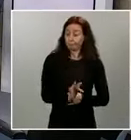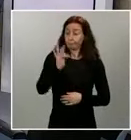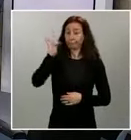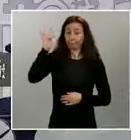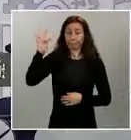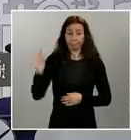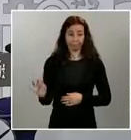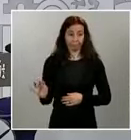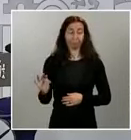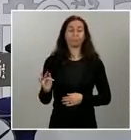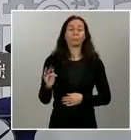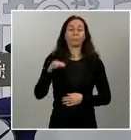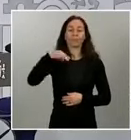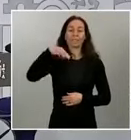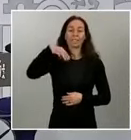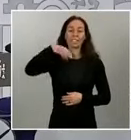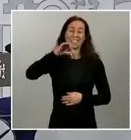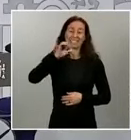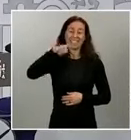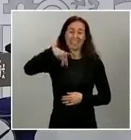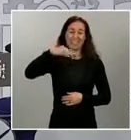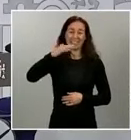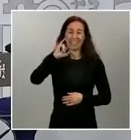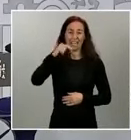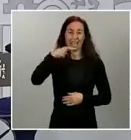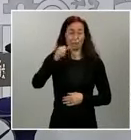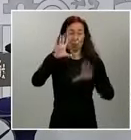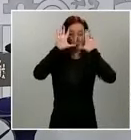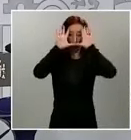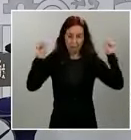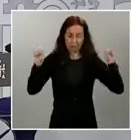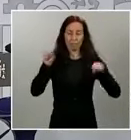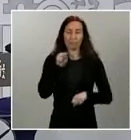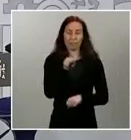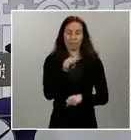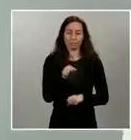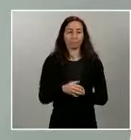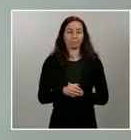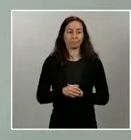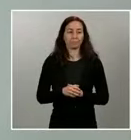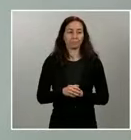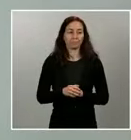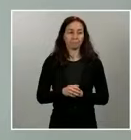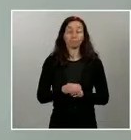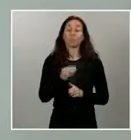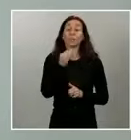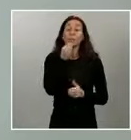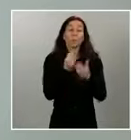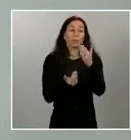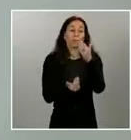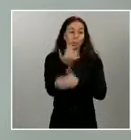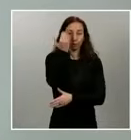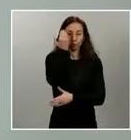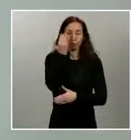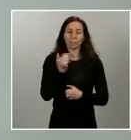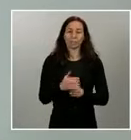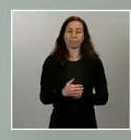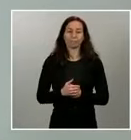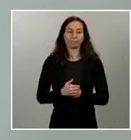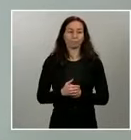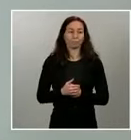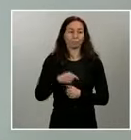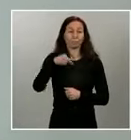Manuel Santiago, general de la Guardia Civil. Muchas gracias, doctora. Buenos días. Este lunes